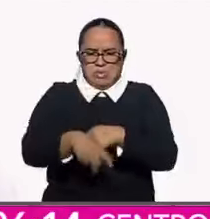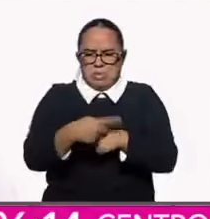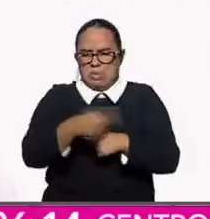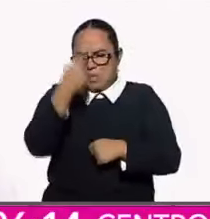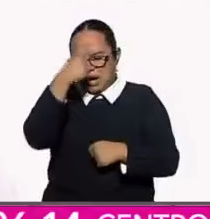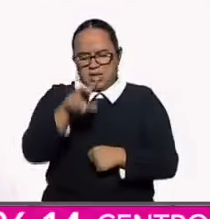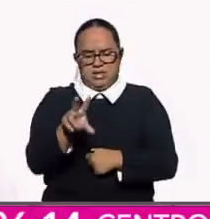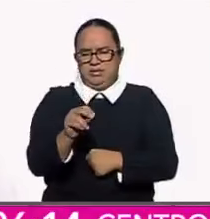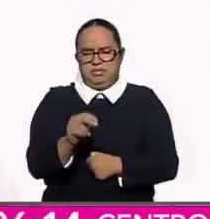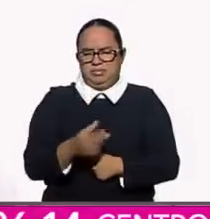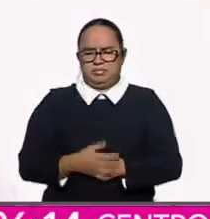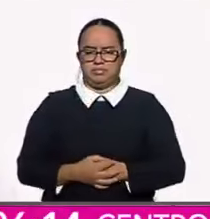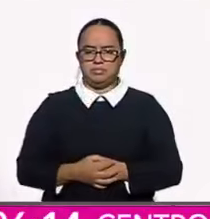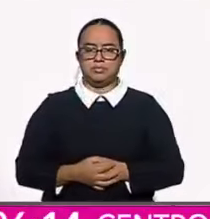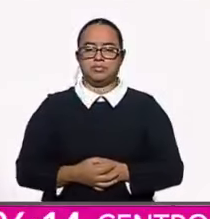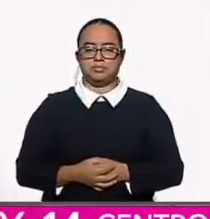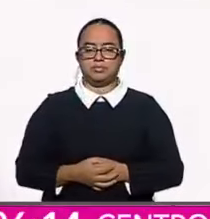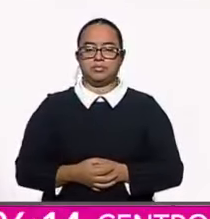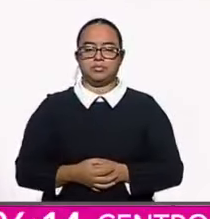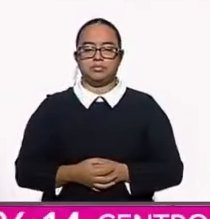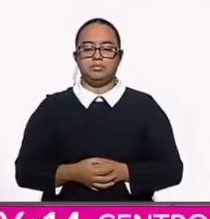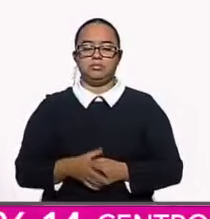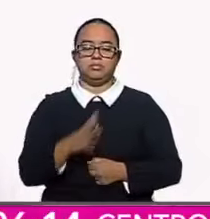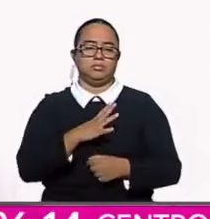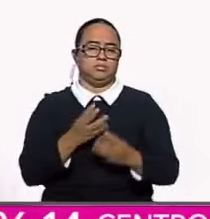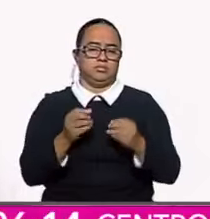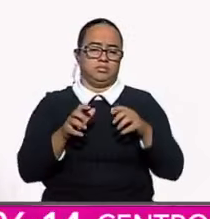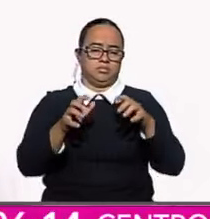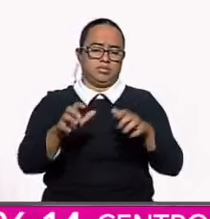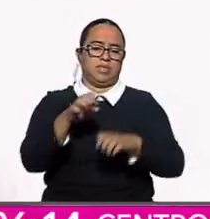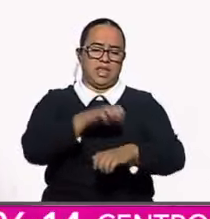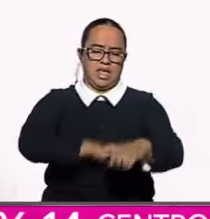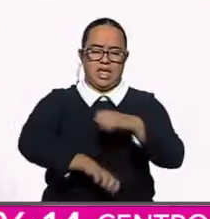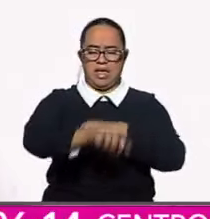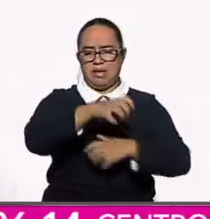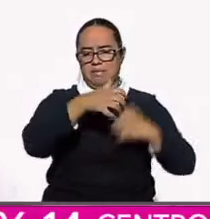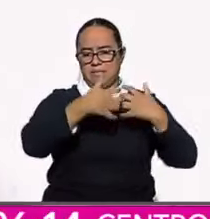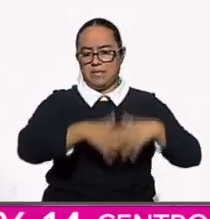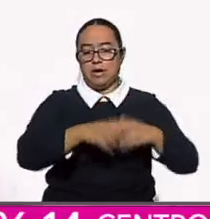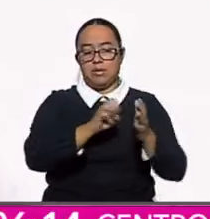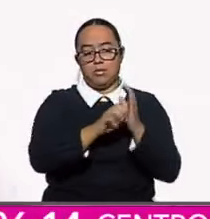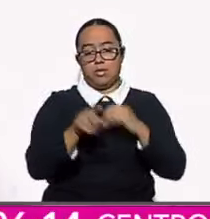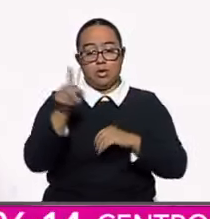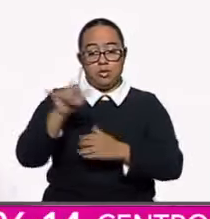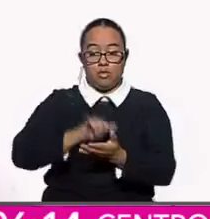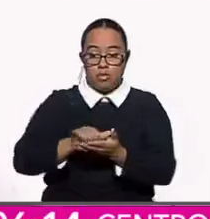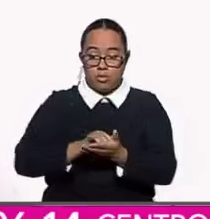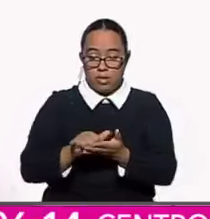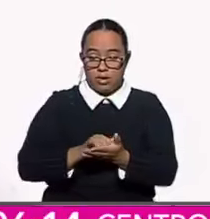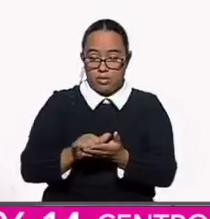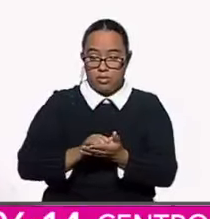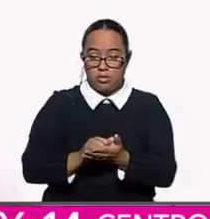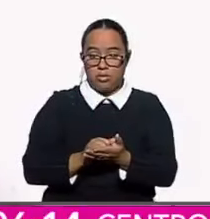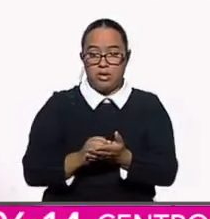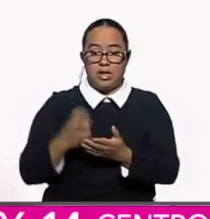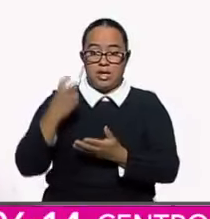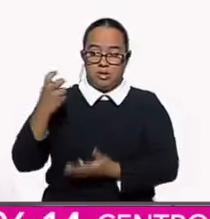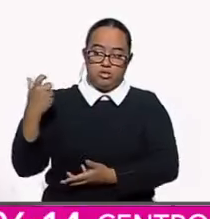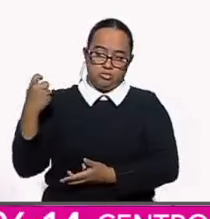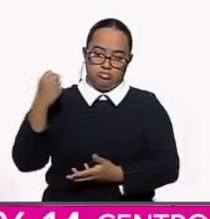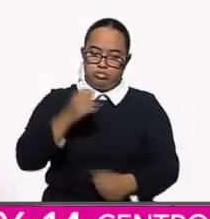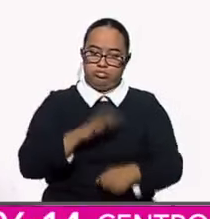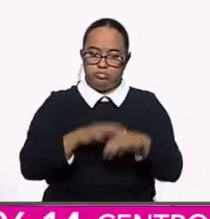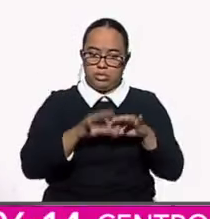traduce en miles de empresas, incluyendo Nueva York, los principales fondos de inversión de todo el